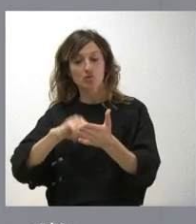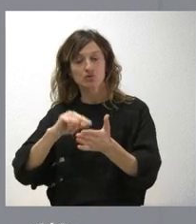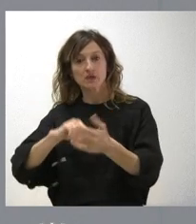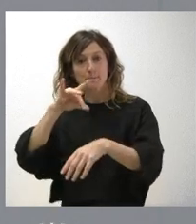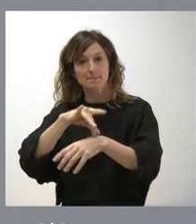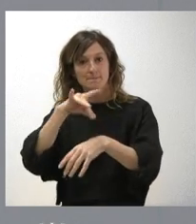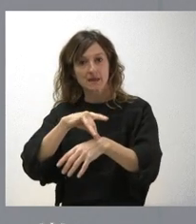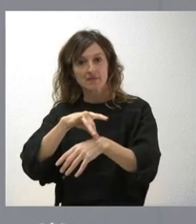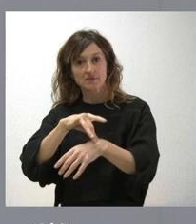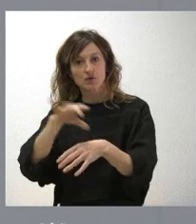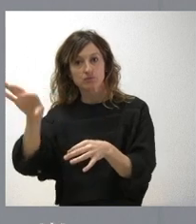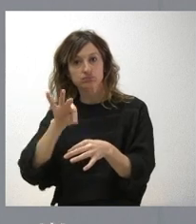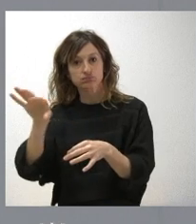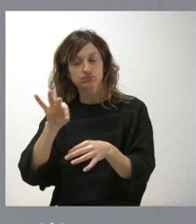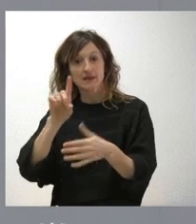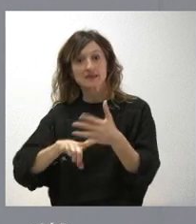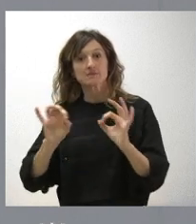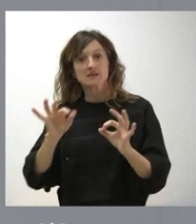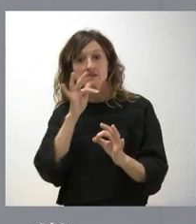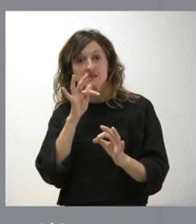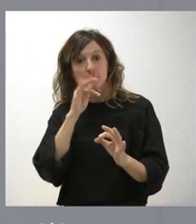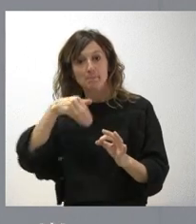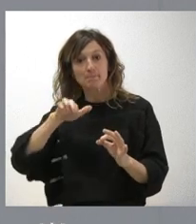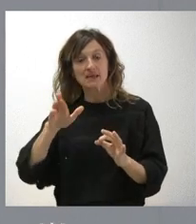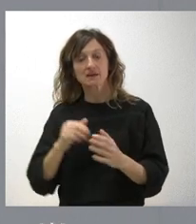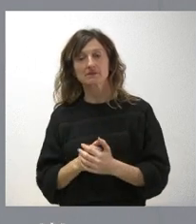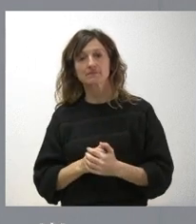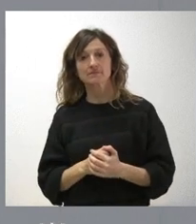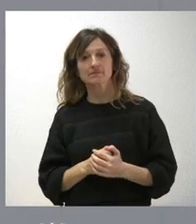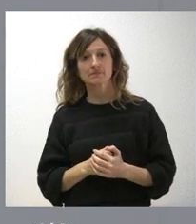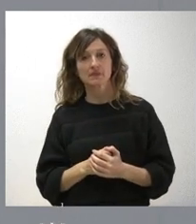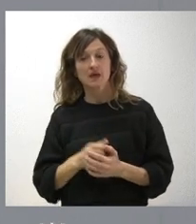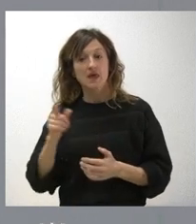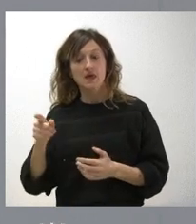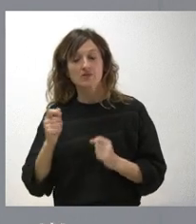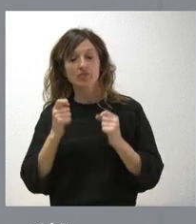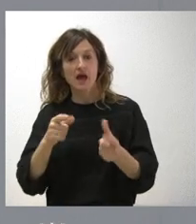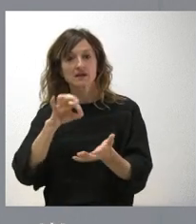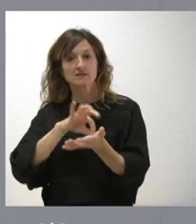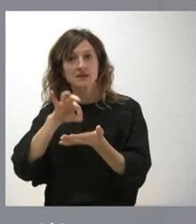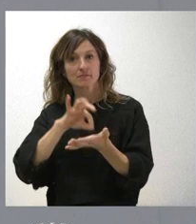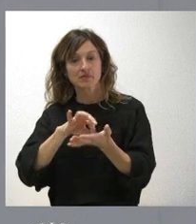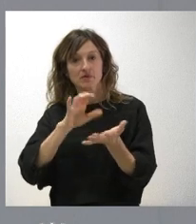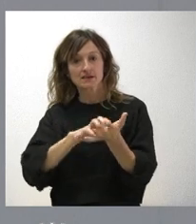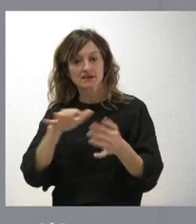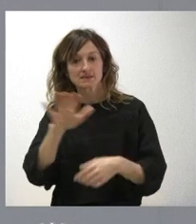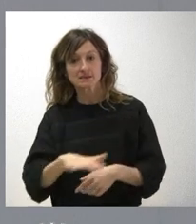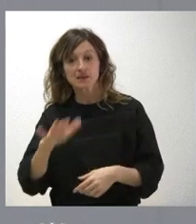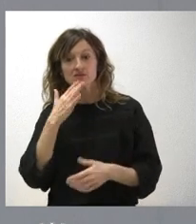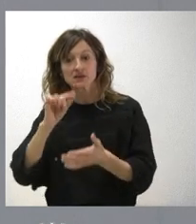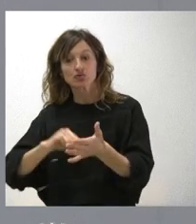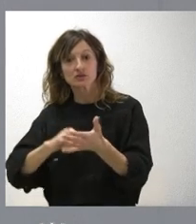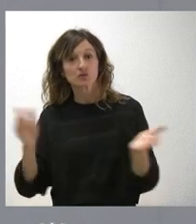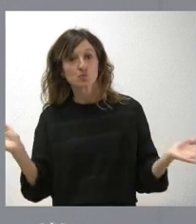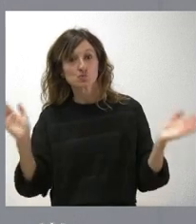médicos que no han obtenido la especialidad mir y que van a prestar un servicio en el territorio que de no